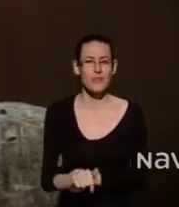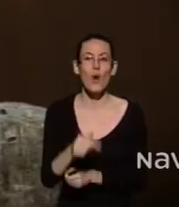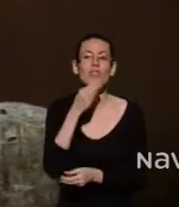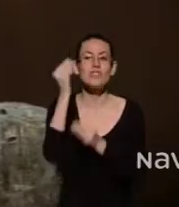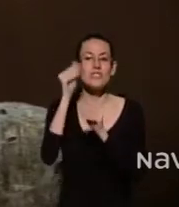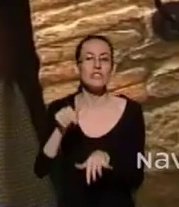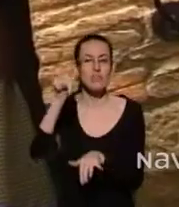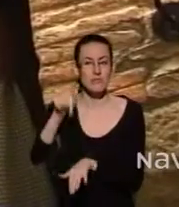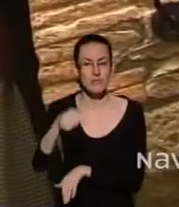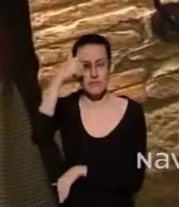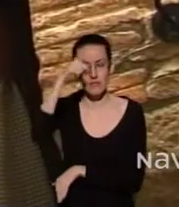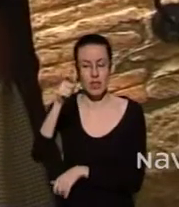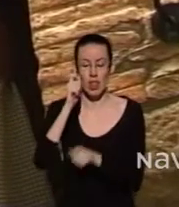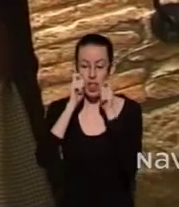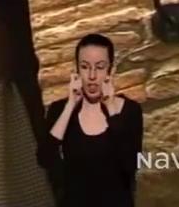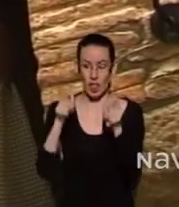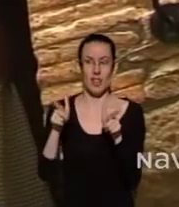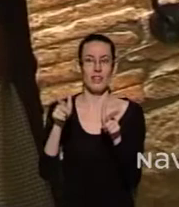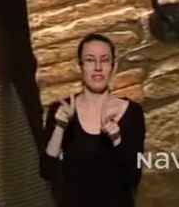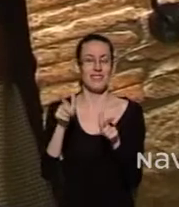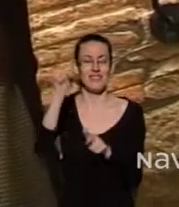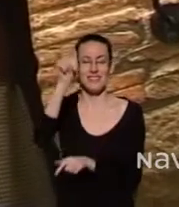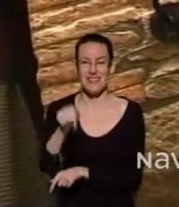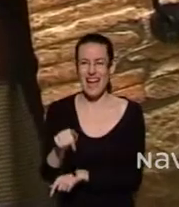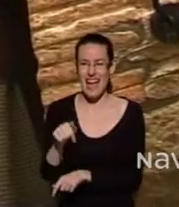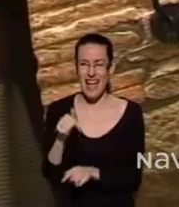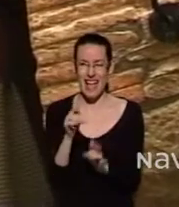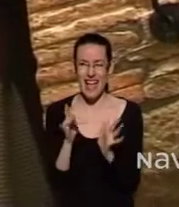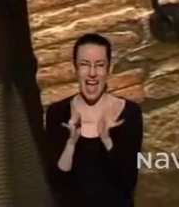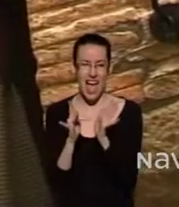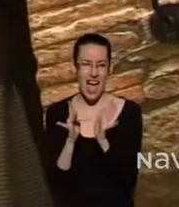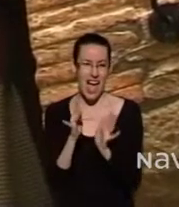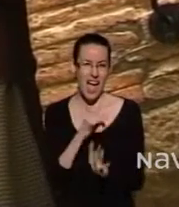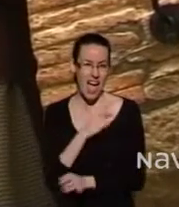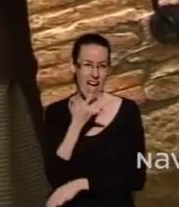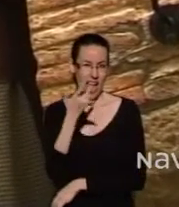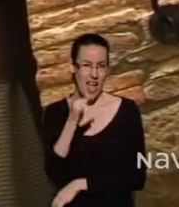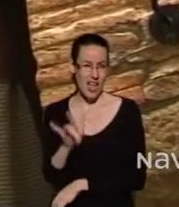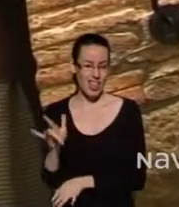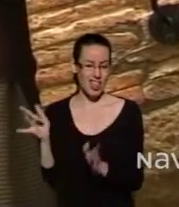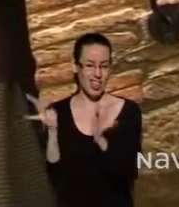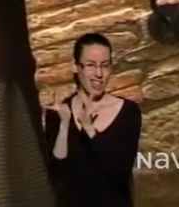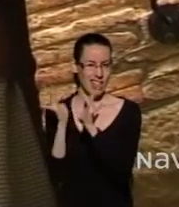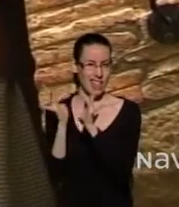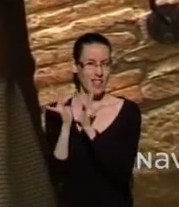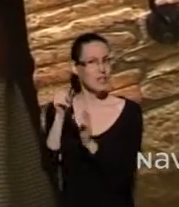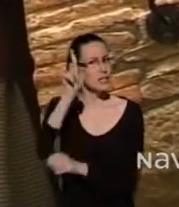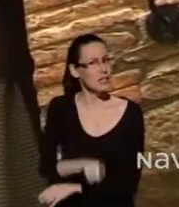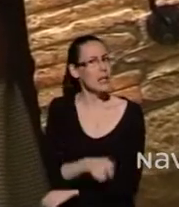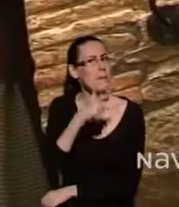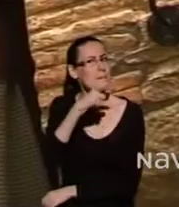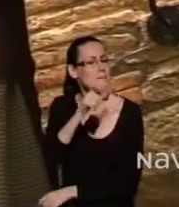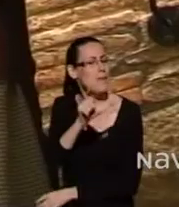de esta villa, testigo de amoríos reales, e intentaremos dar con el significado de las palabras. Algunos términos propios de